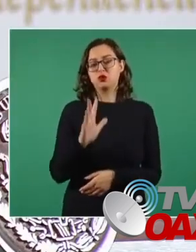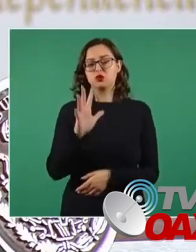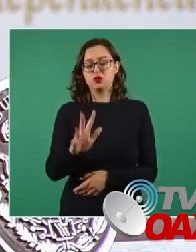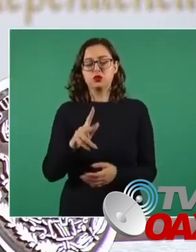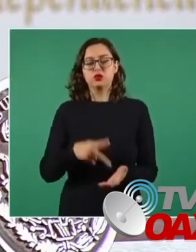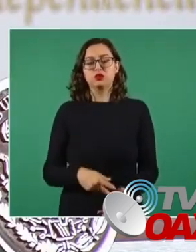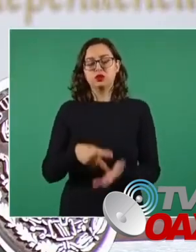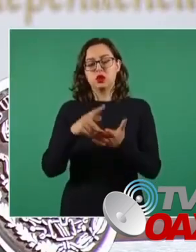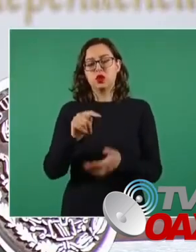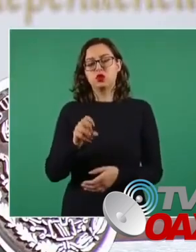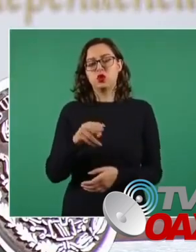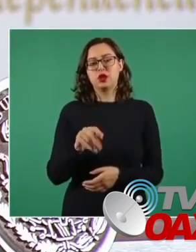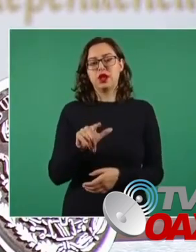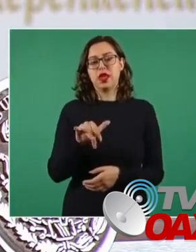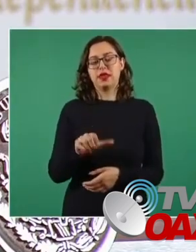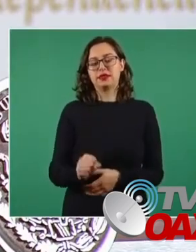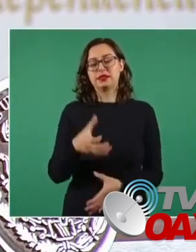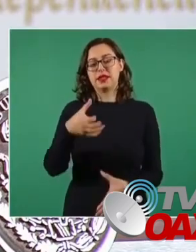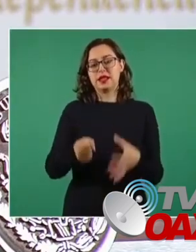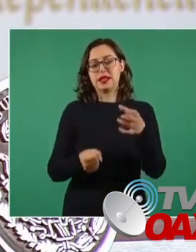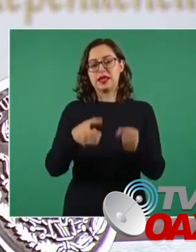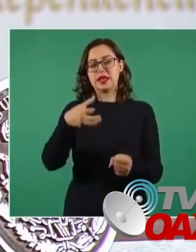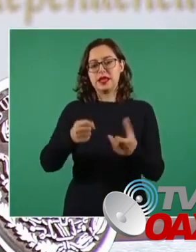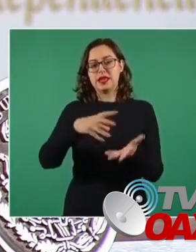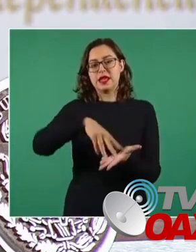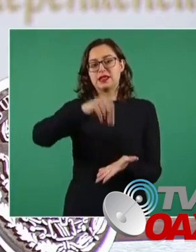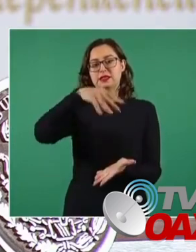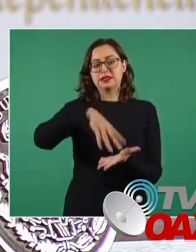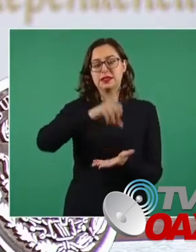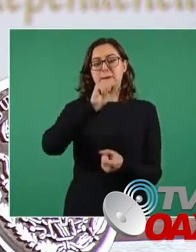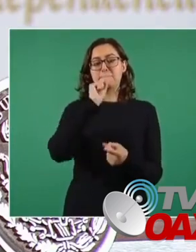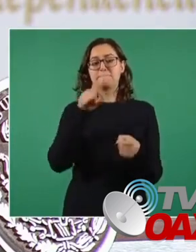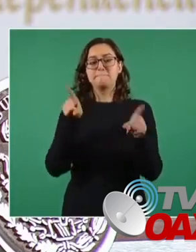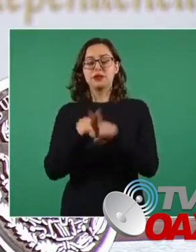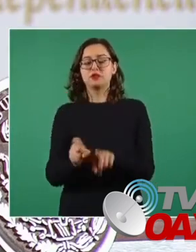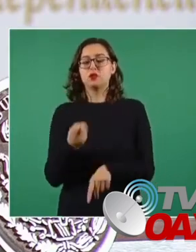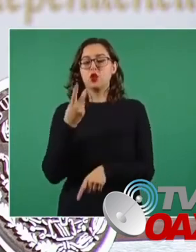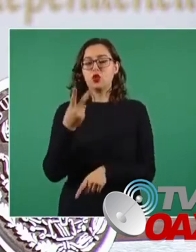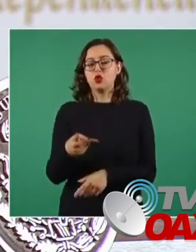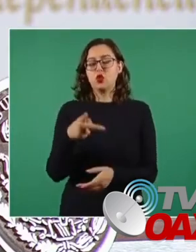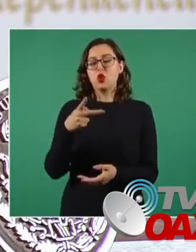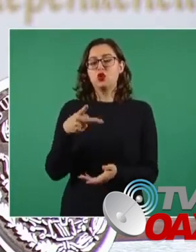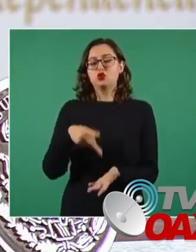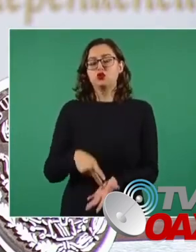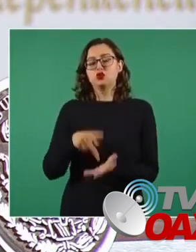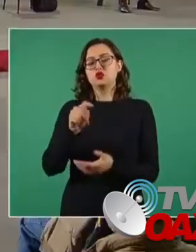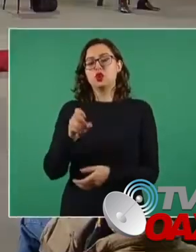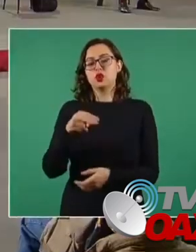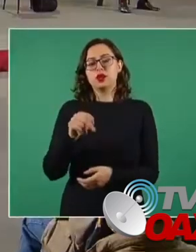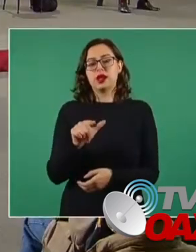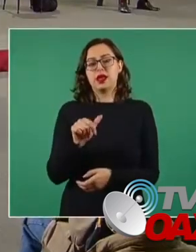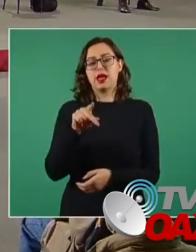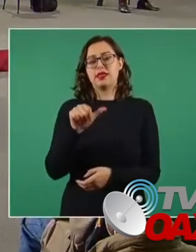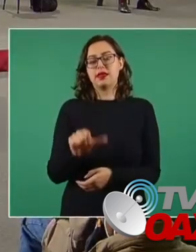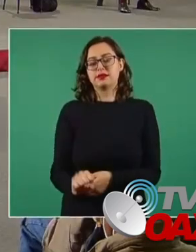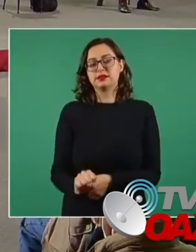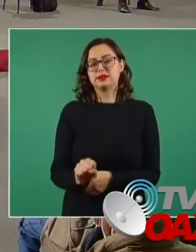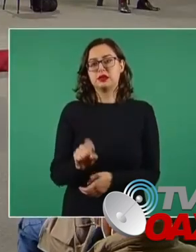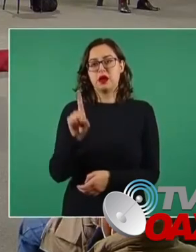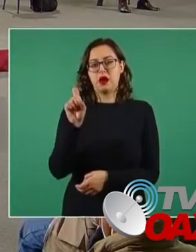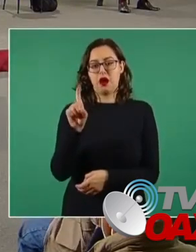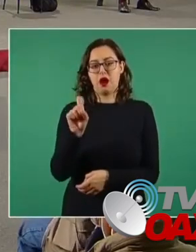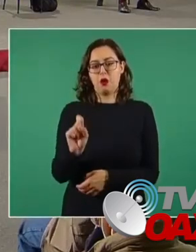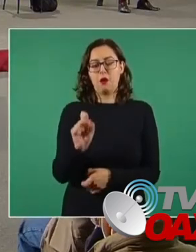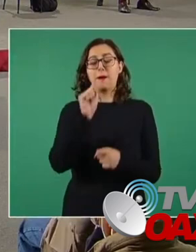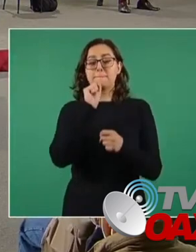en polvo y 2 toneladas de agua embotellada. De igual manera, la Secretaría de Marina, a través de